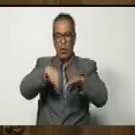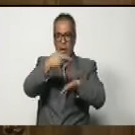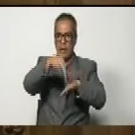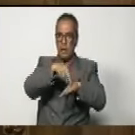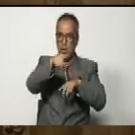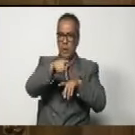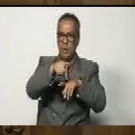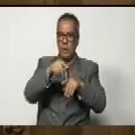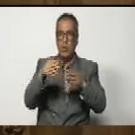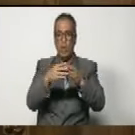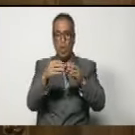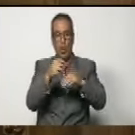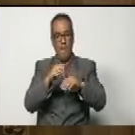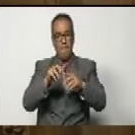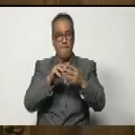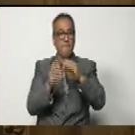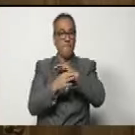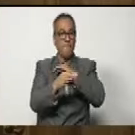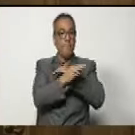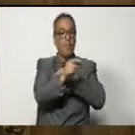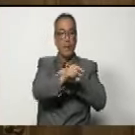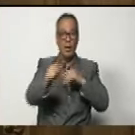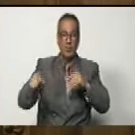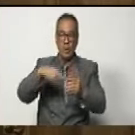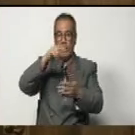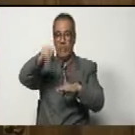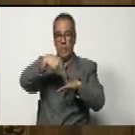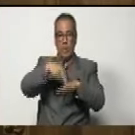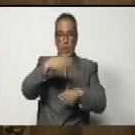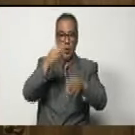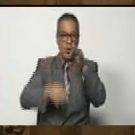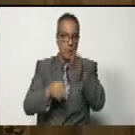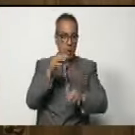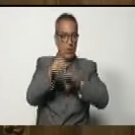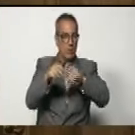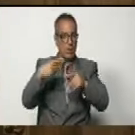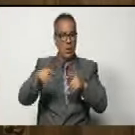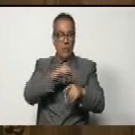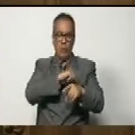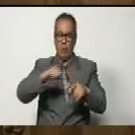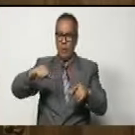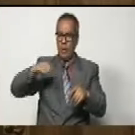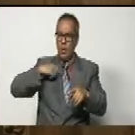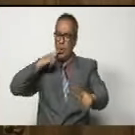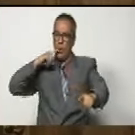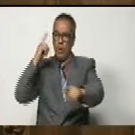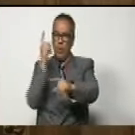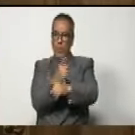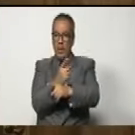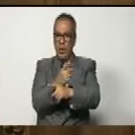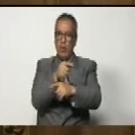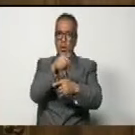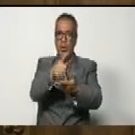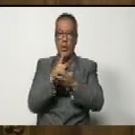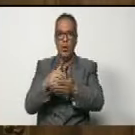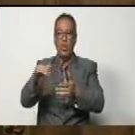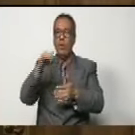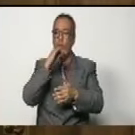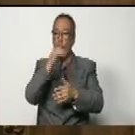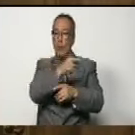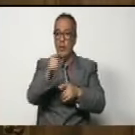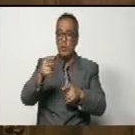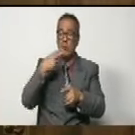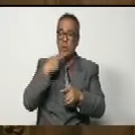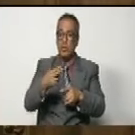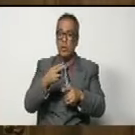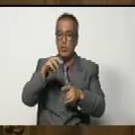Nacional, Estatal y Municipal y todas las personas naturales y jurídicas de derecho privado están en la obligación de proveer la información que